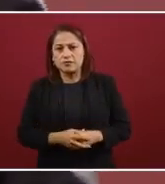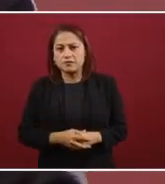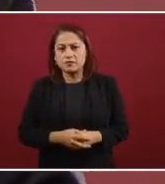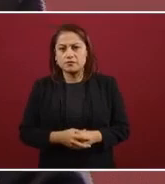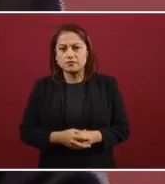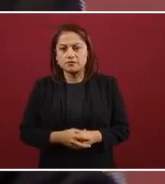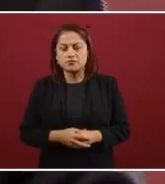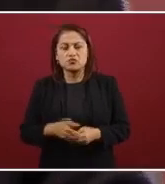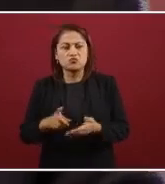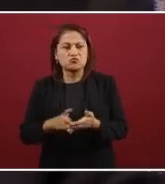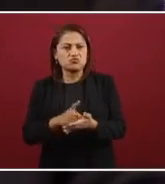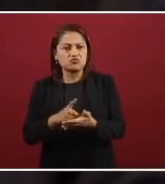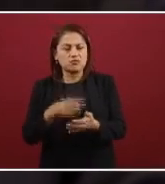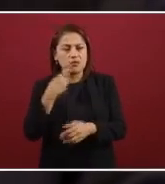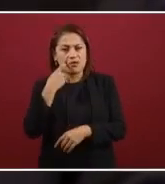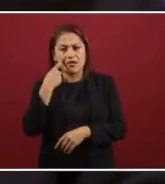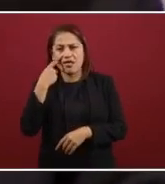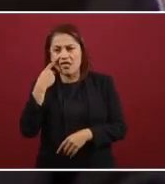drogadicción?